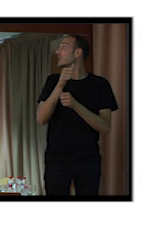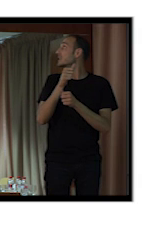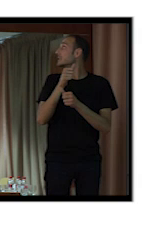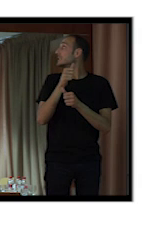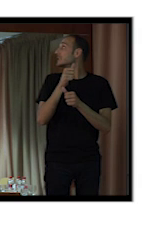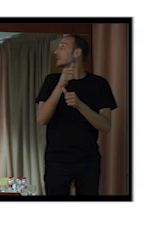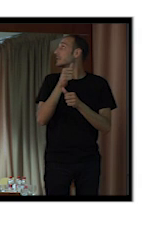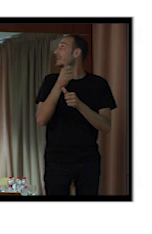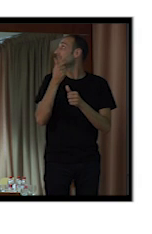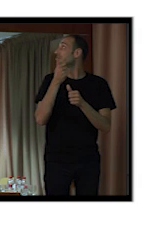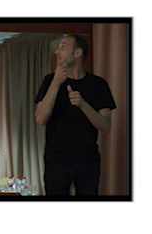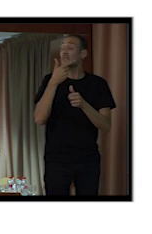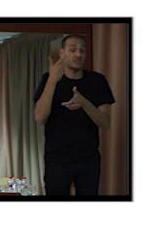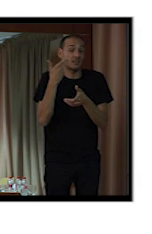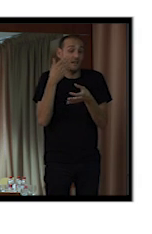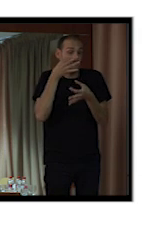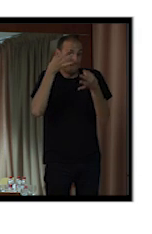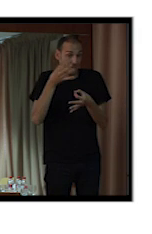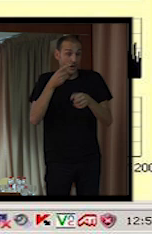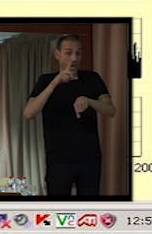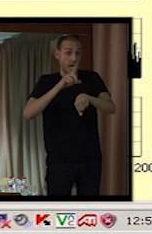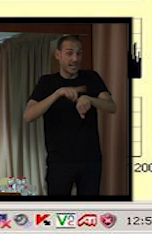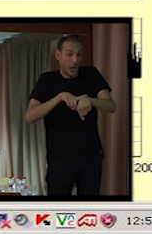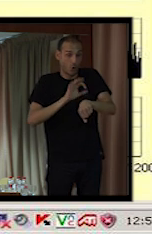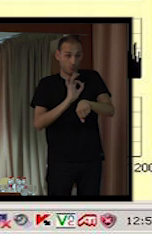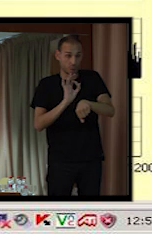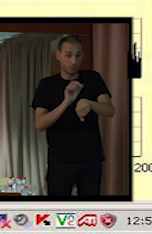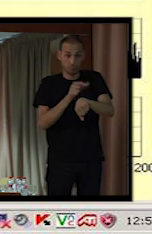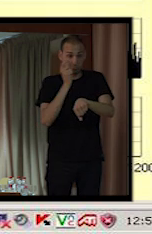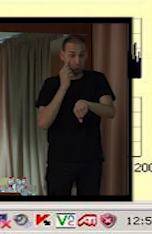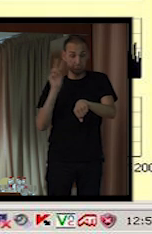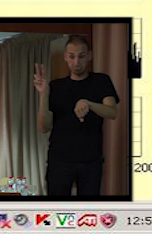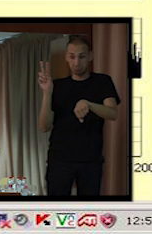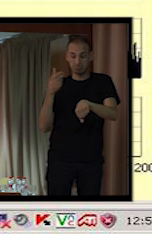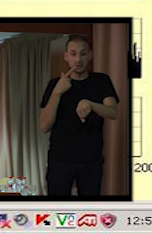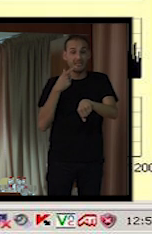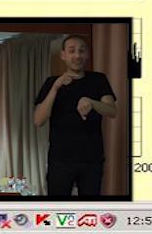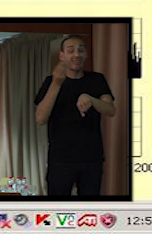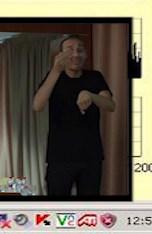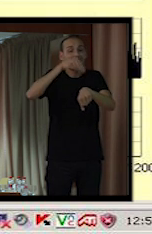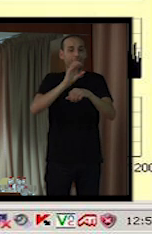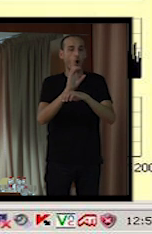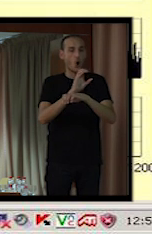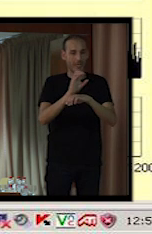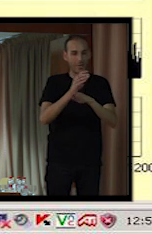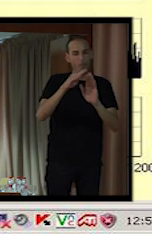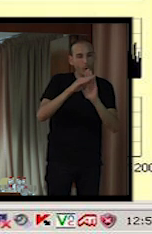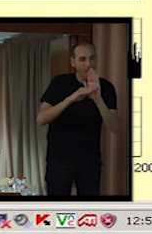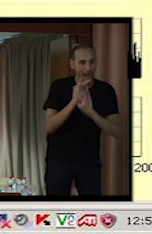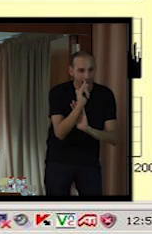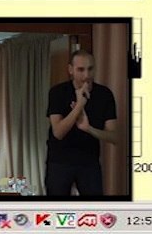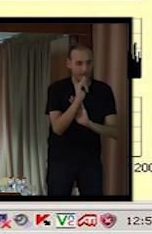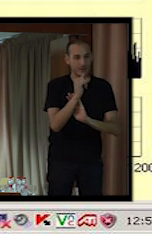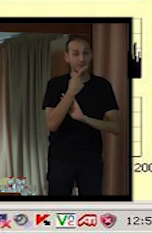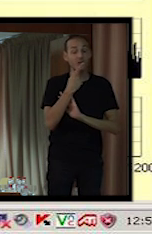actigrafía, pero el actígrafo realmente es un reloj. Es un reloj con un software que lo que nos hace es nos dice